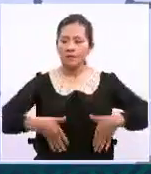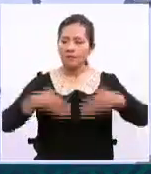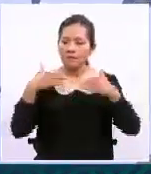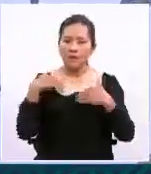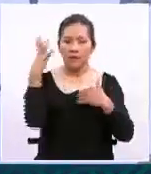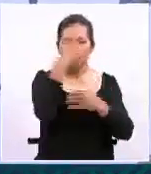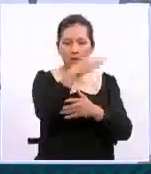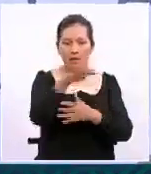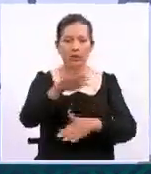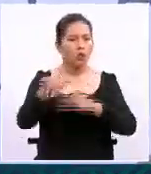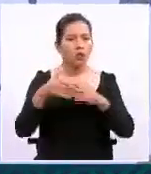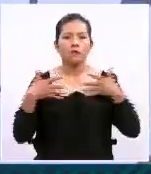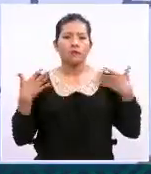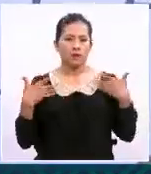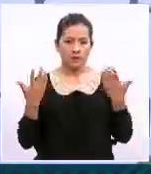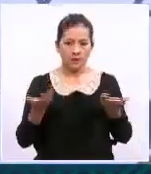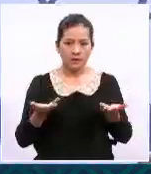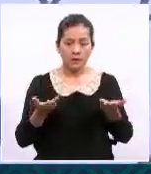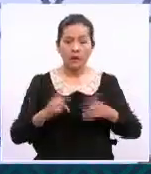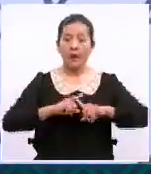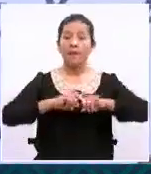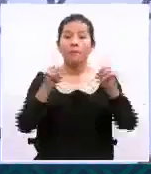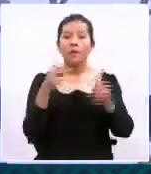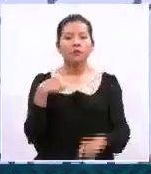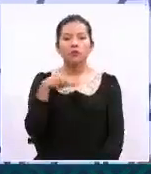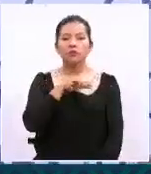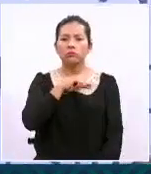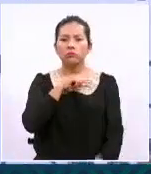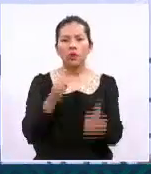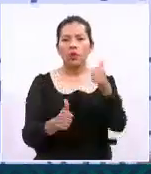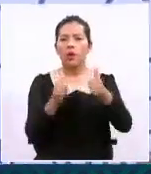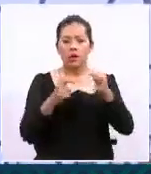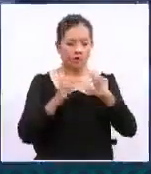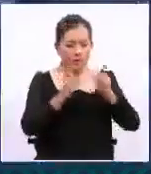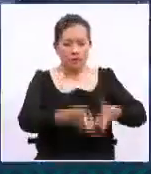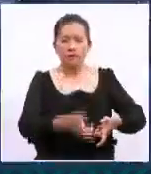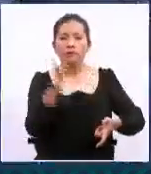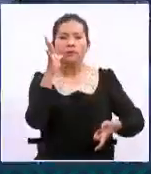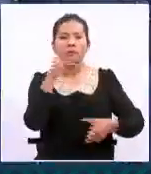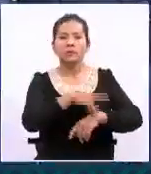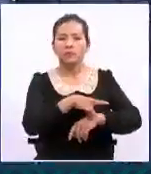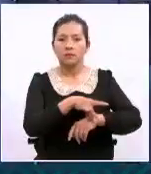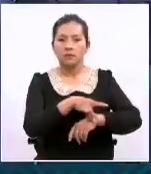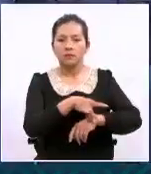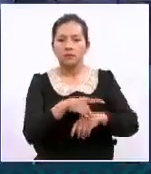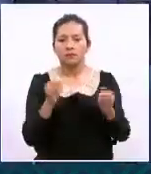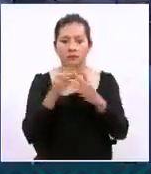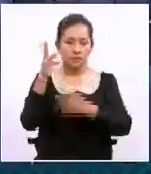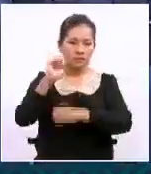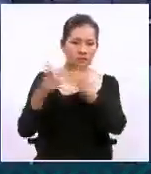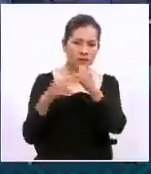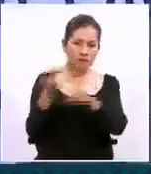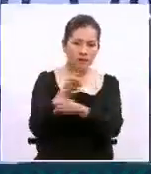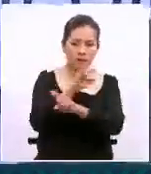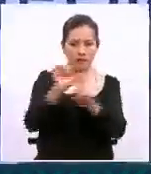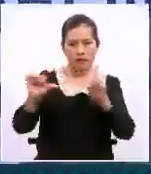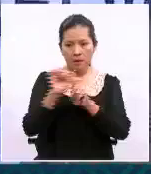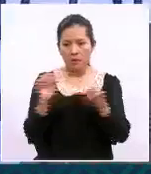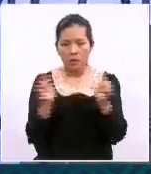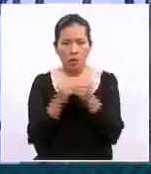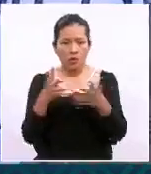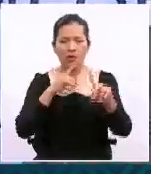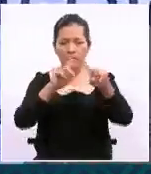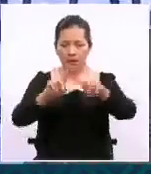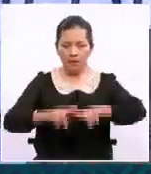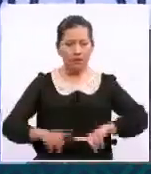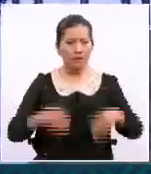da esta felicidad. Pero nosotros, ¿qué damos a nuestra madre tierra? Con la participación del viceministro de Medio Ambiente y